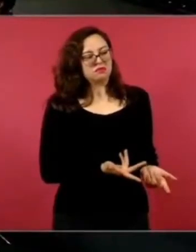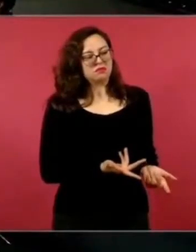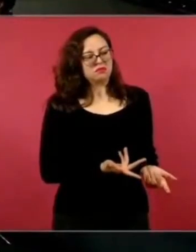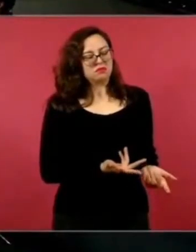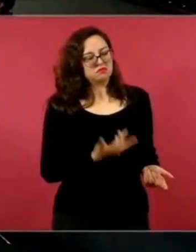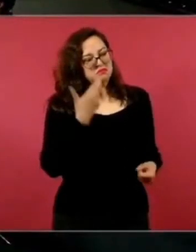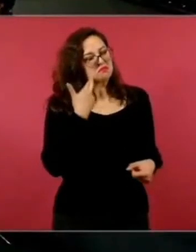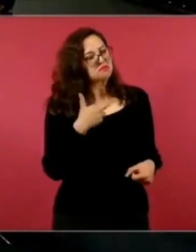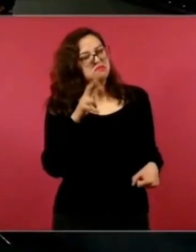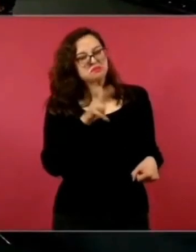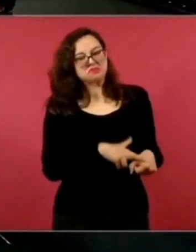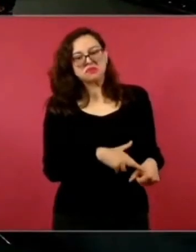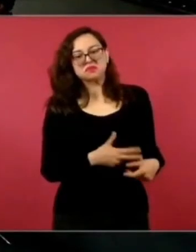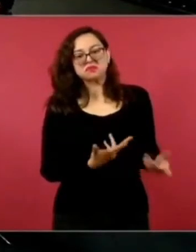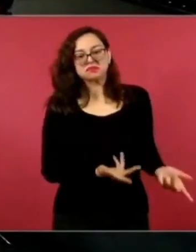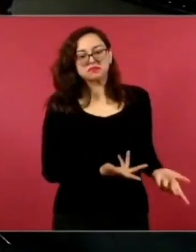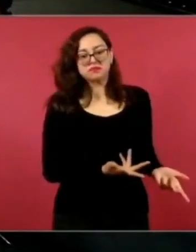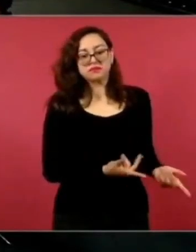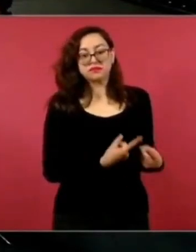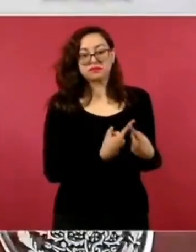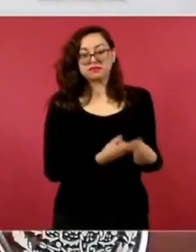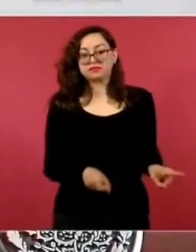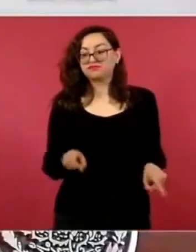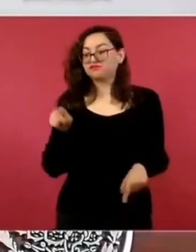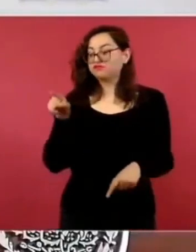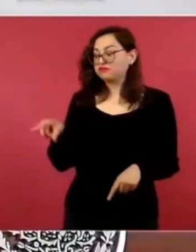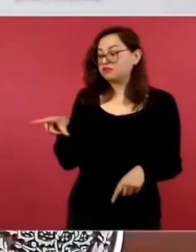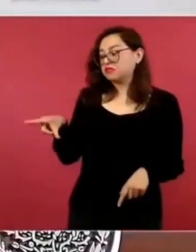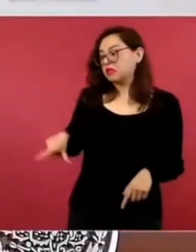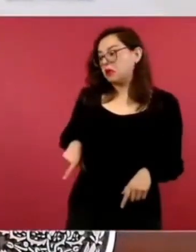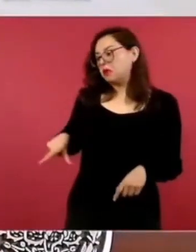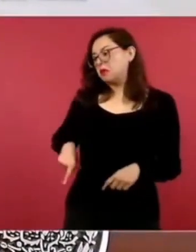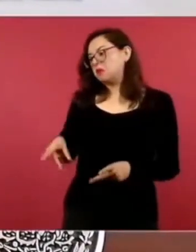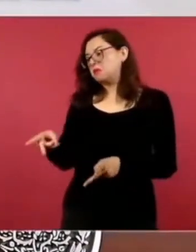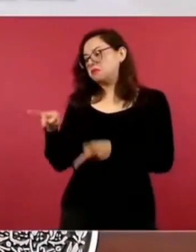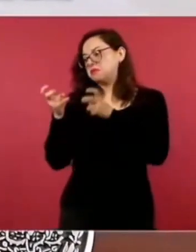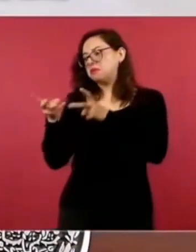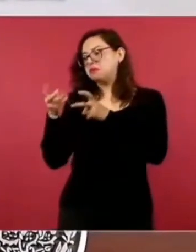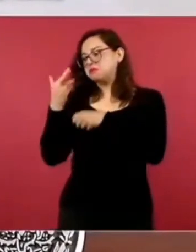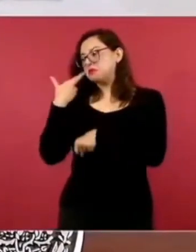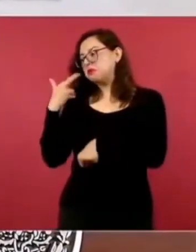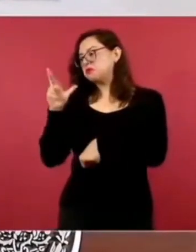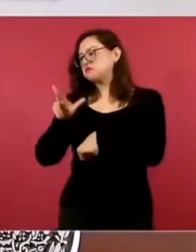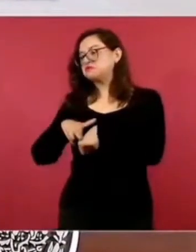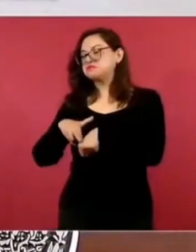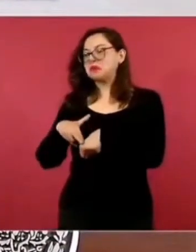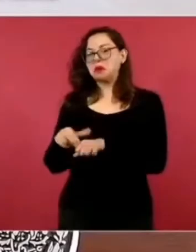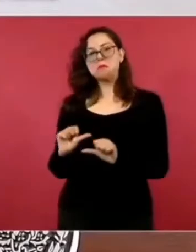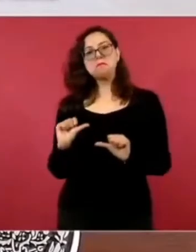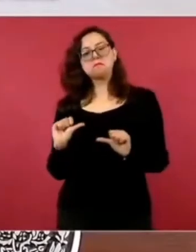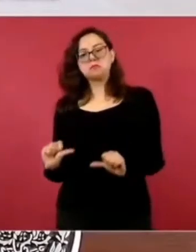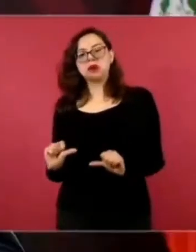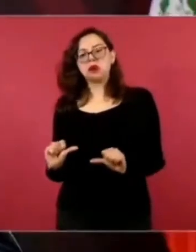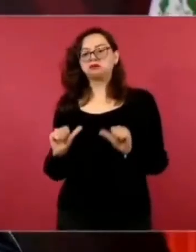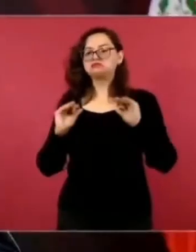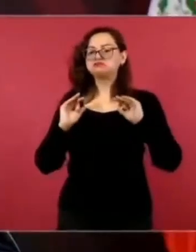ladrón. Y el funcionario público ni siquiera perdía su respetabilidad.